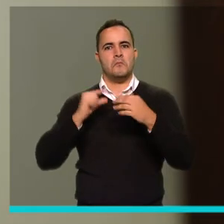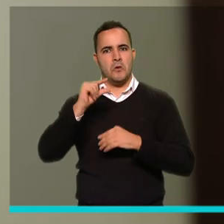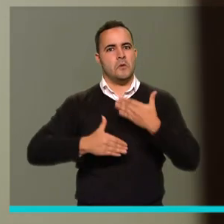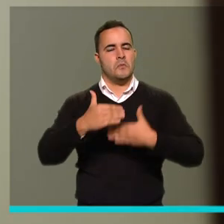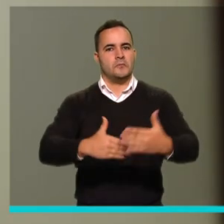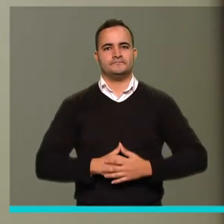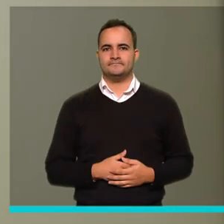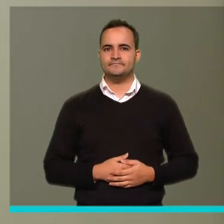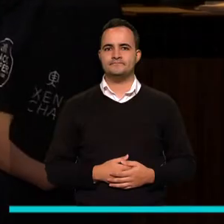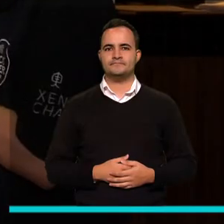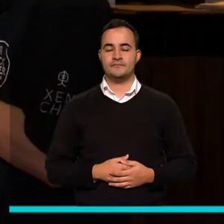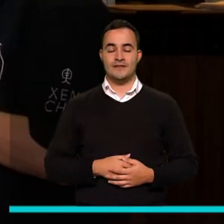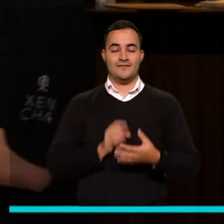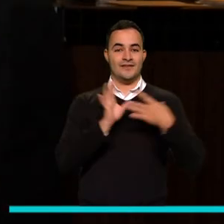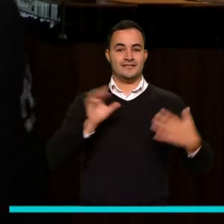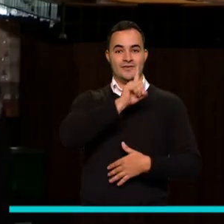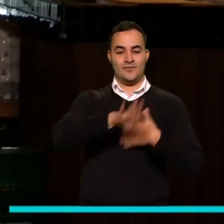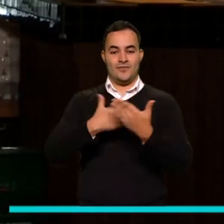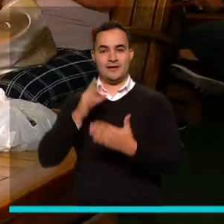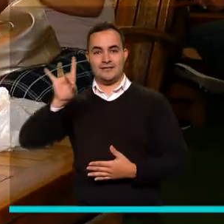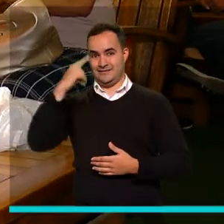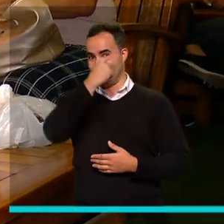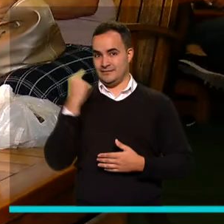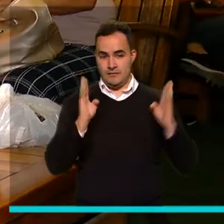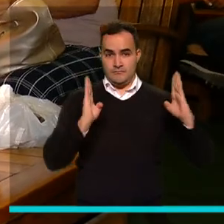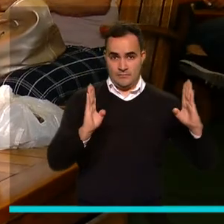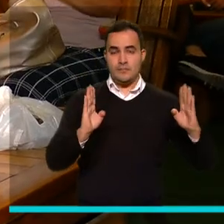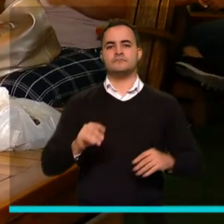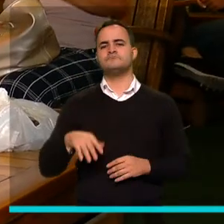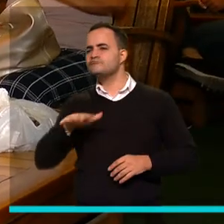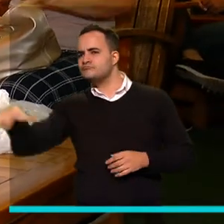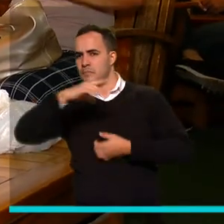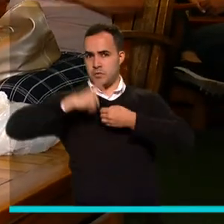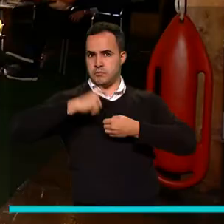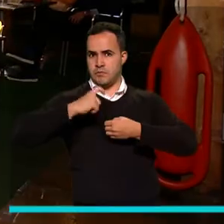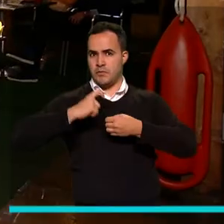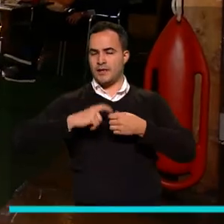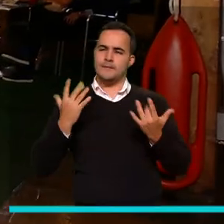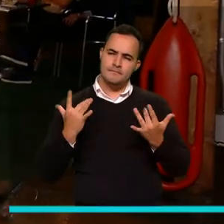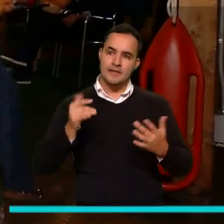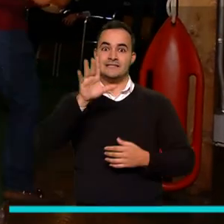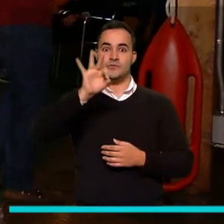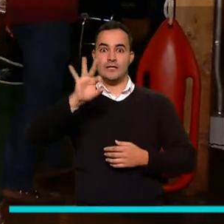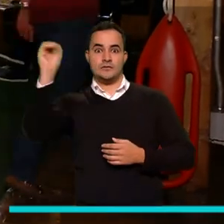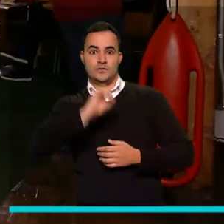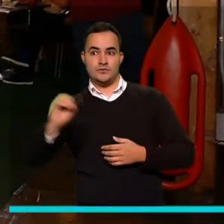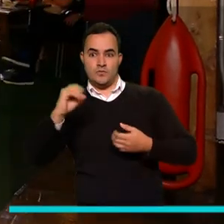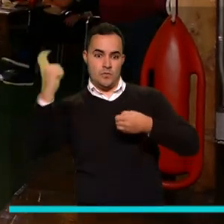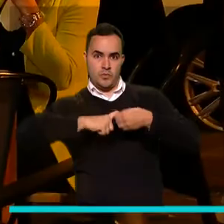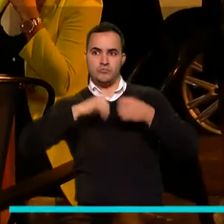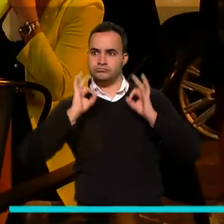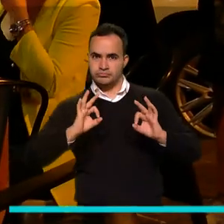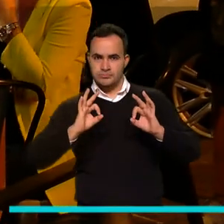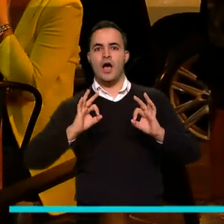Del 1 al 15 de septiembre, más del 53% de nuestros afiliados vendieron el 50% o